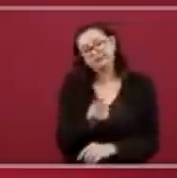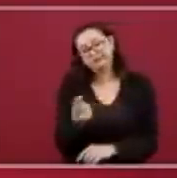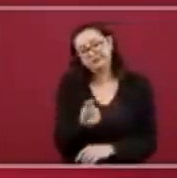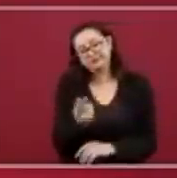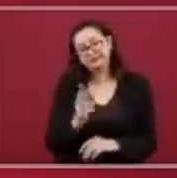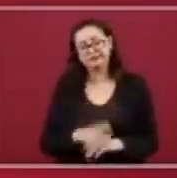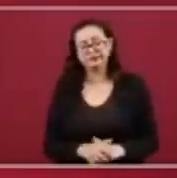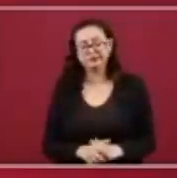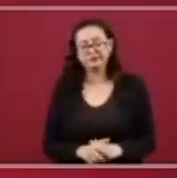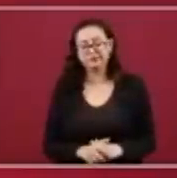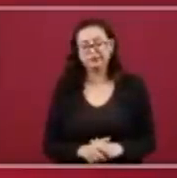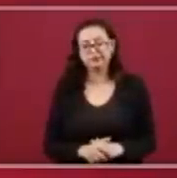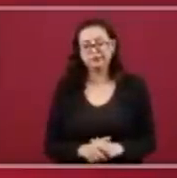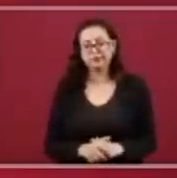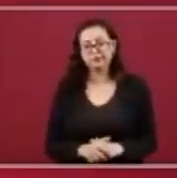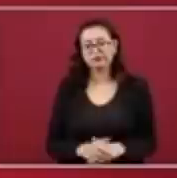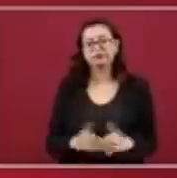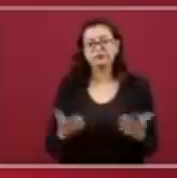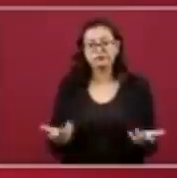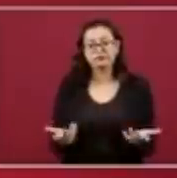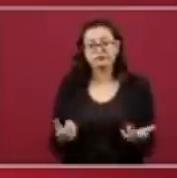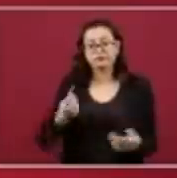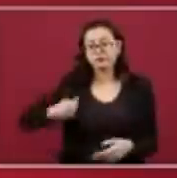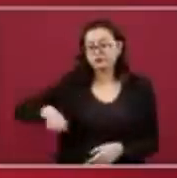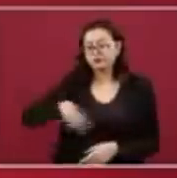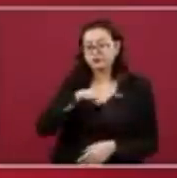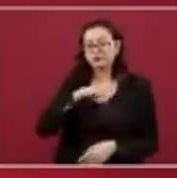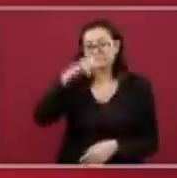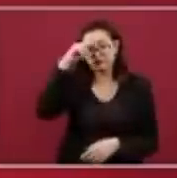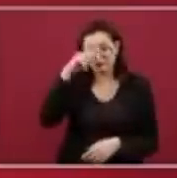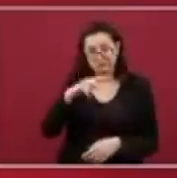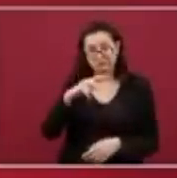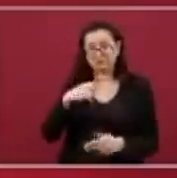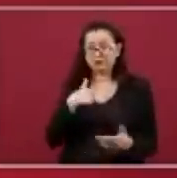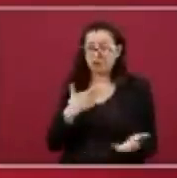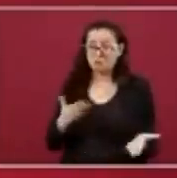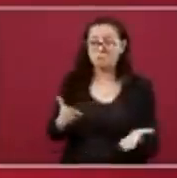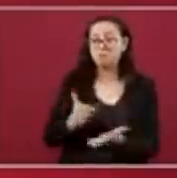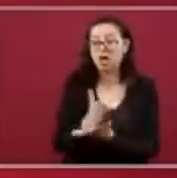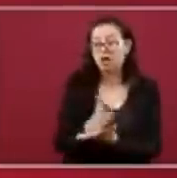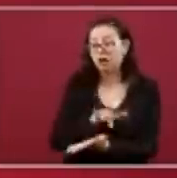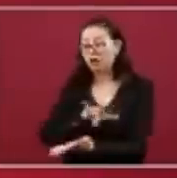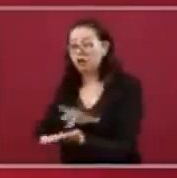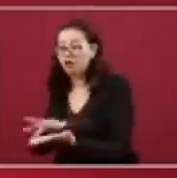Esa es una de las razones por las que nosotros no queremos tomar partido,